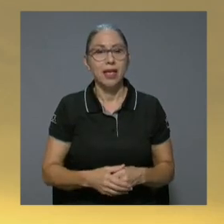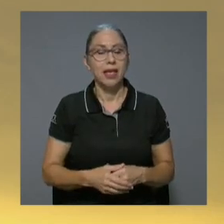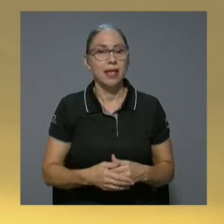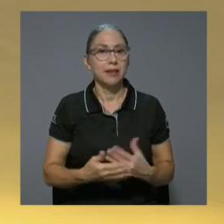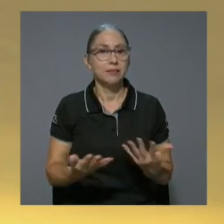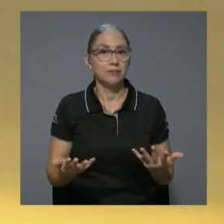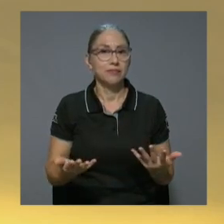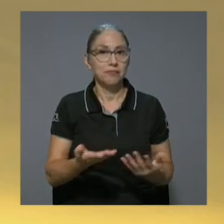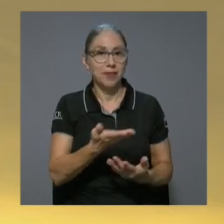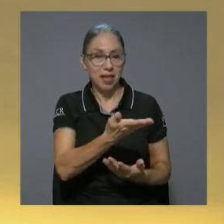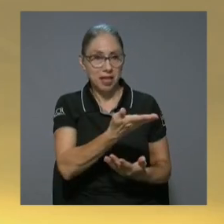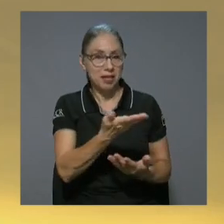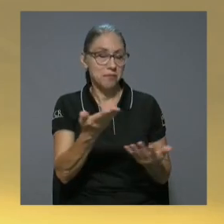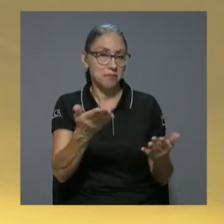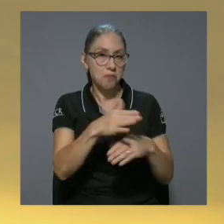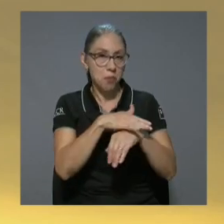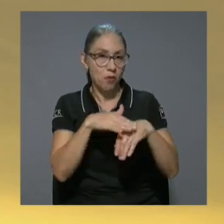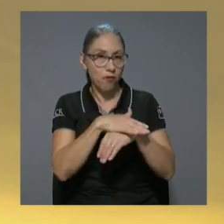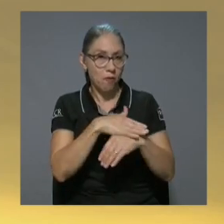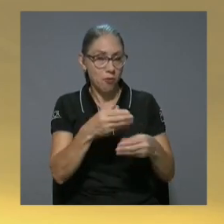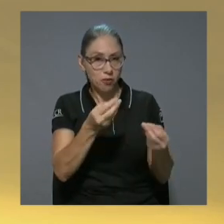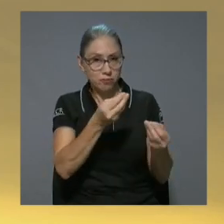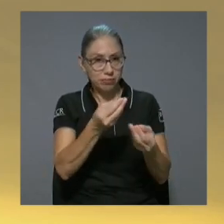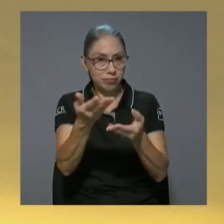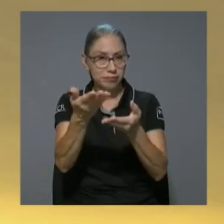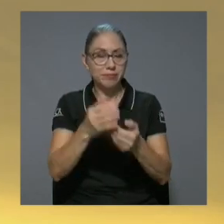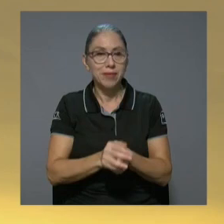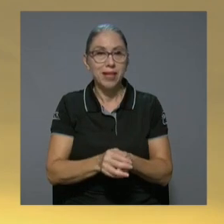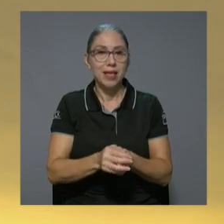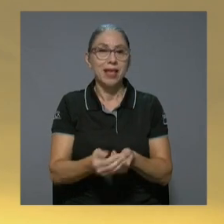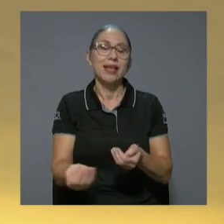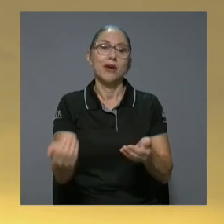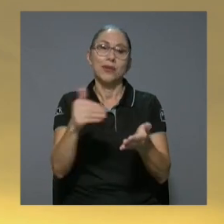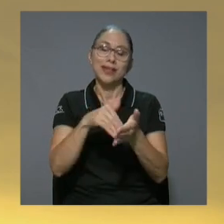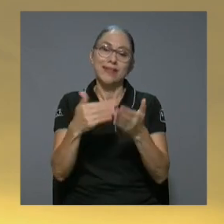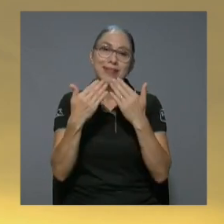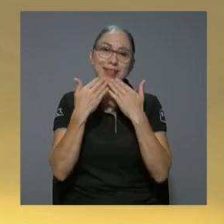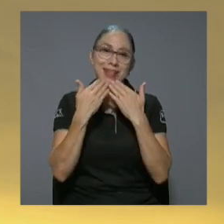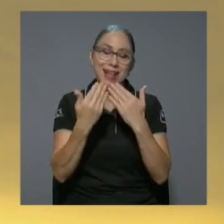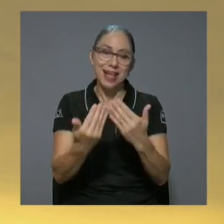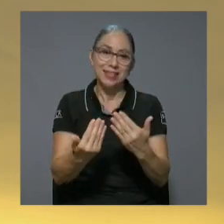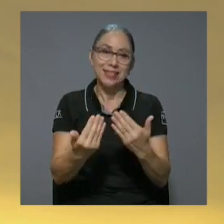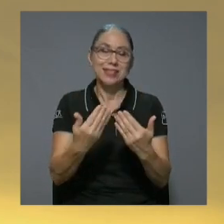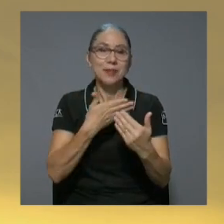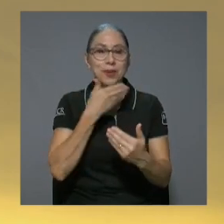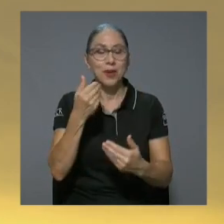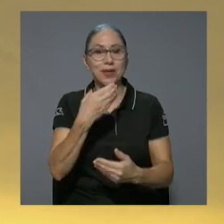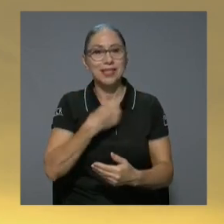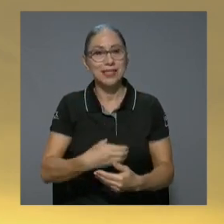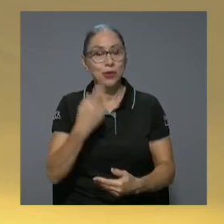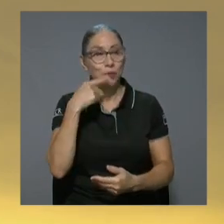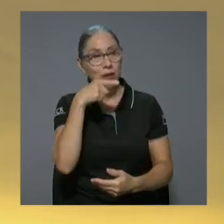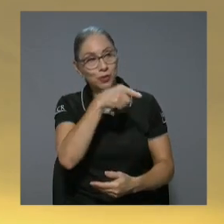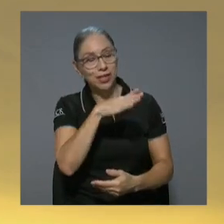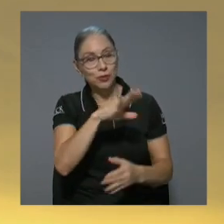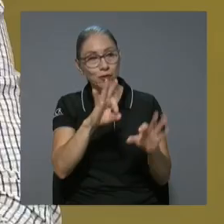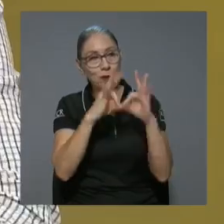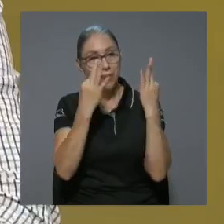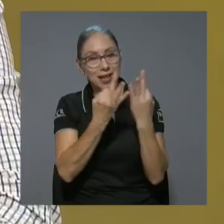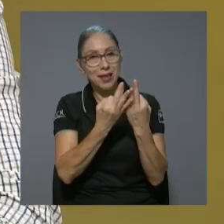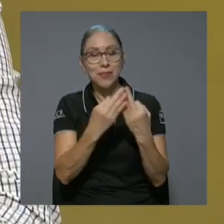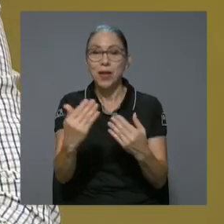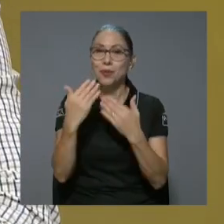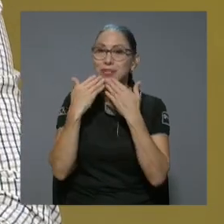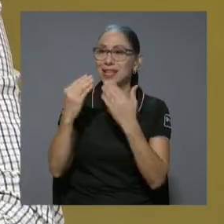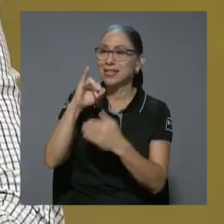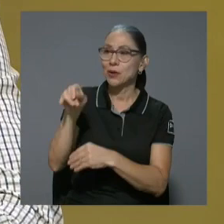Les ha de contar, por favor, y de nuevo gracias y los mejores deseos también para usted y su familia, don José Luis. Muchas gracias, Juan Rafael,